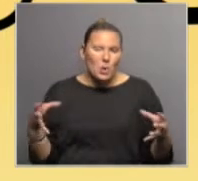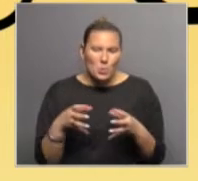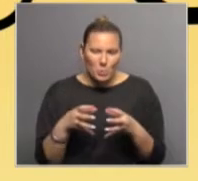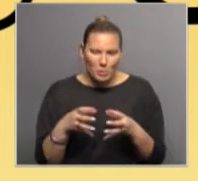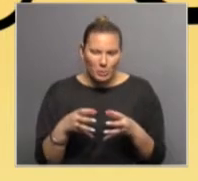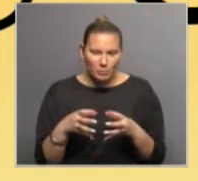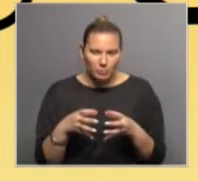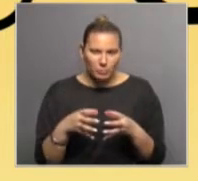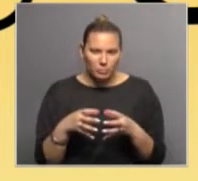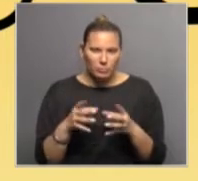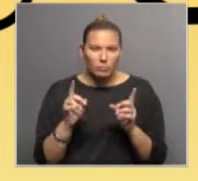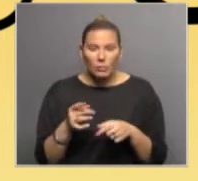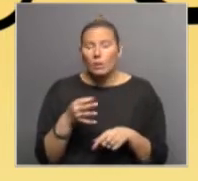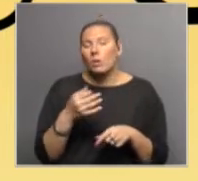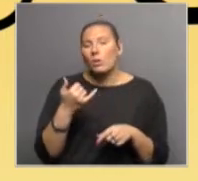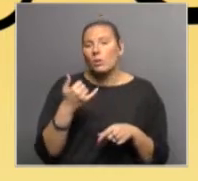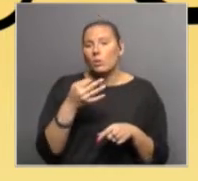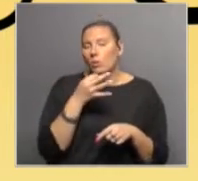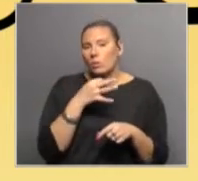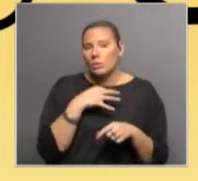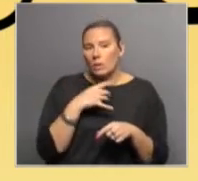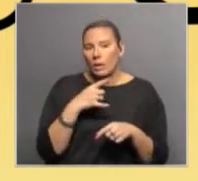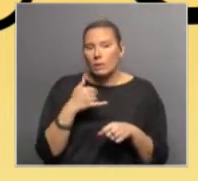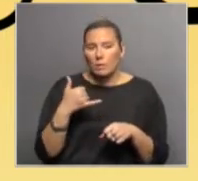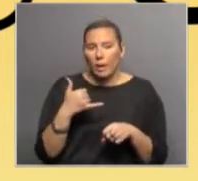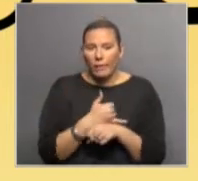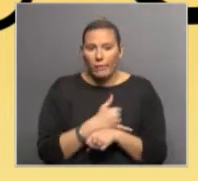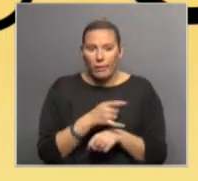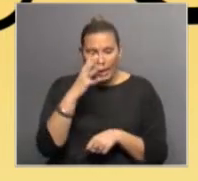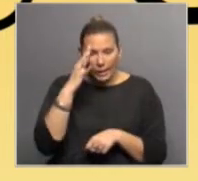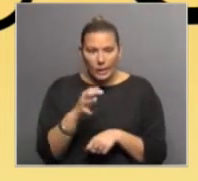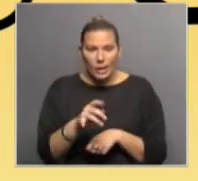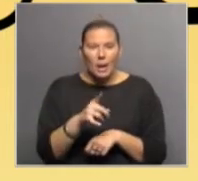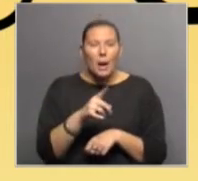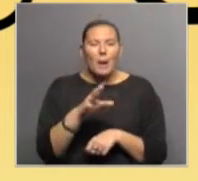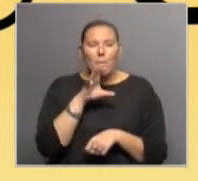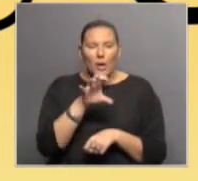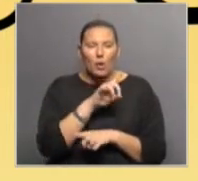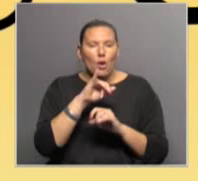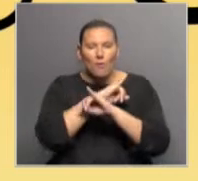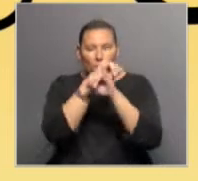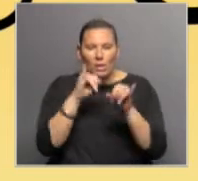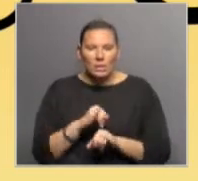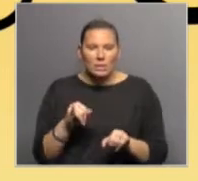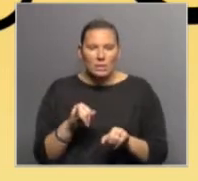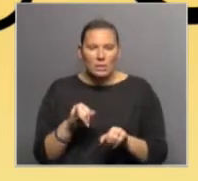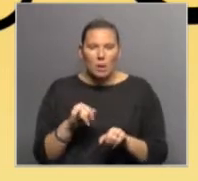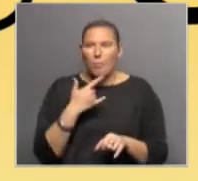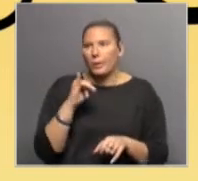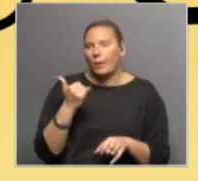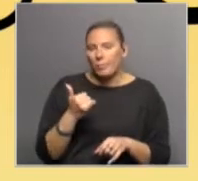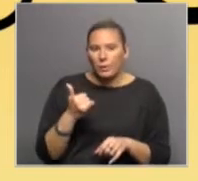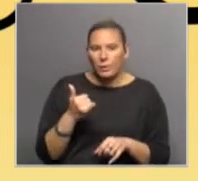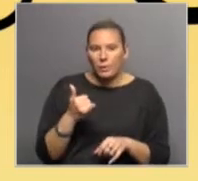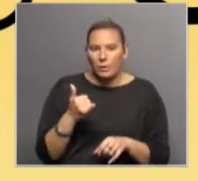¿verdad? Nos decía que justamente es erróneo creer que el perro no es feliz si no se lo deja, por ejemplo, nos daba algunos